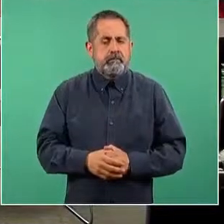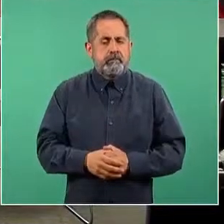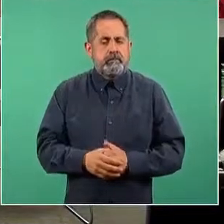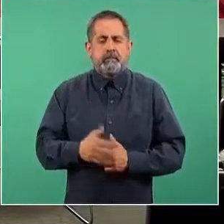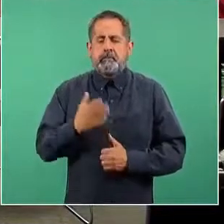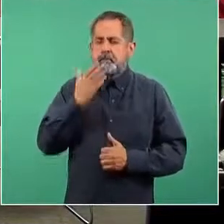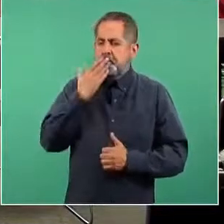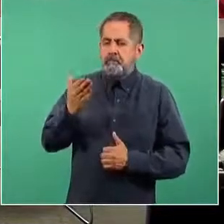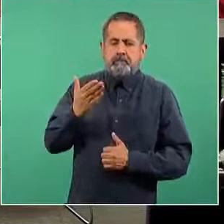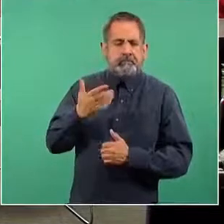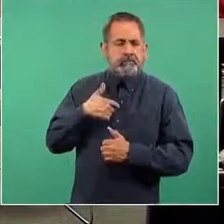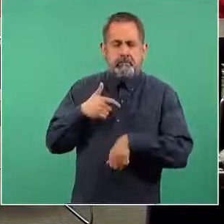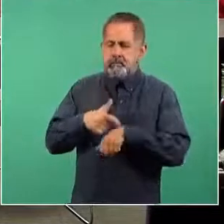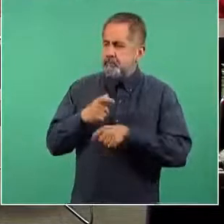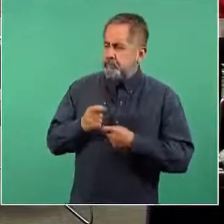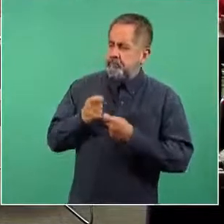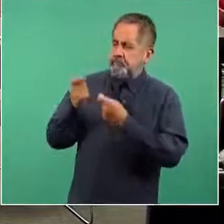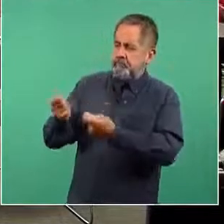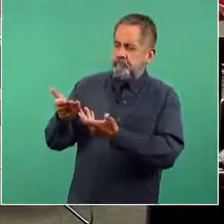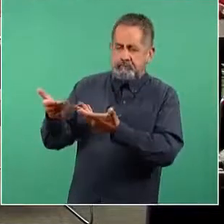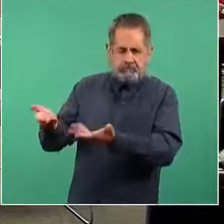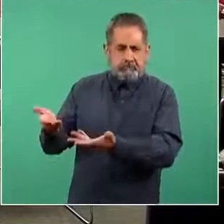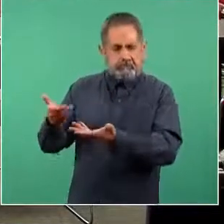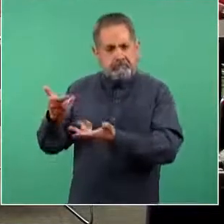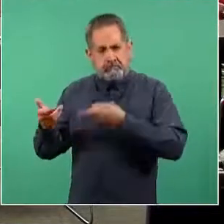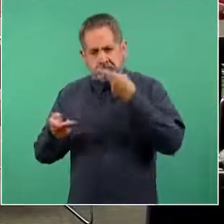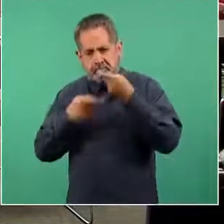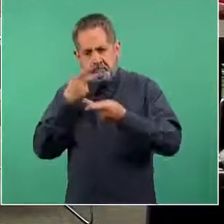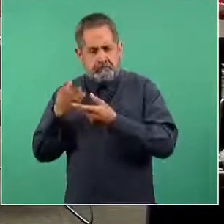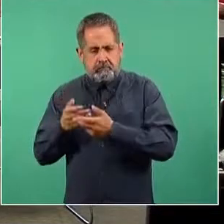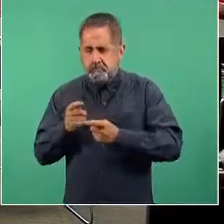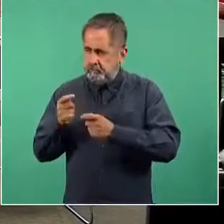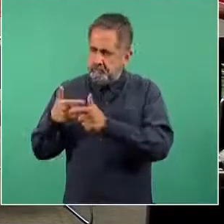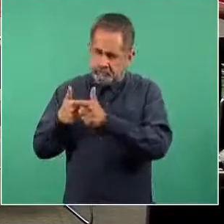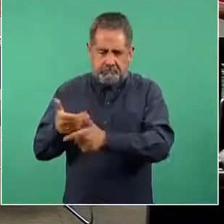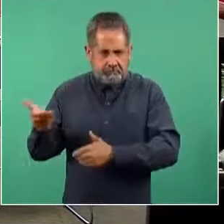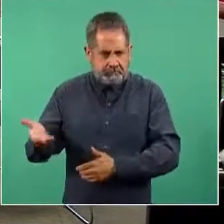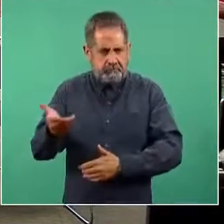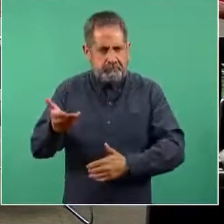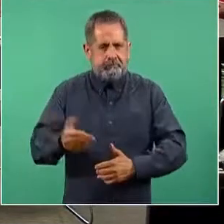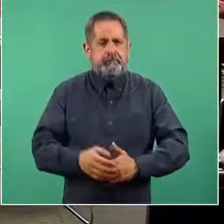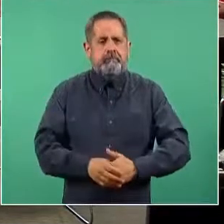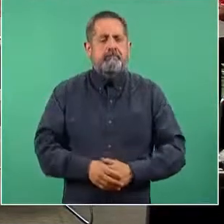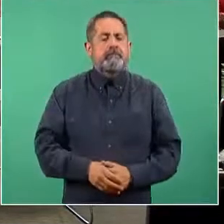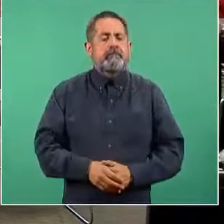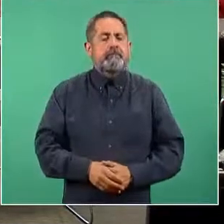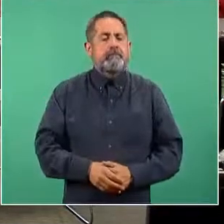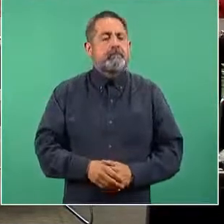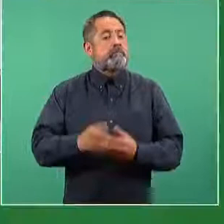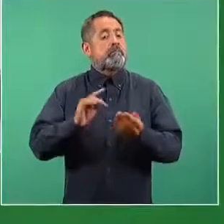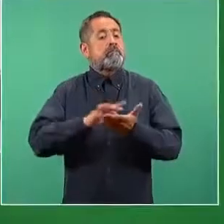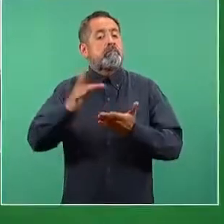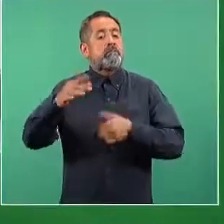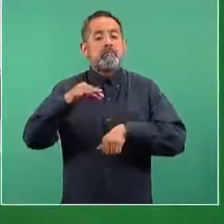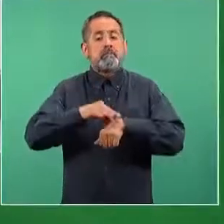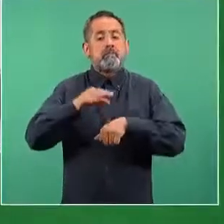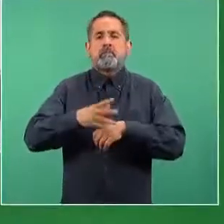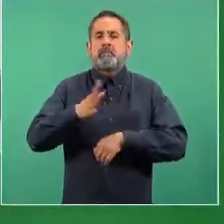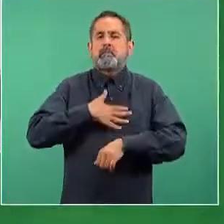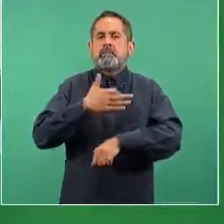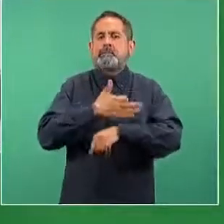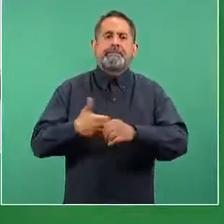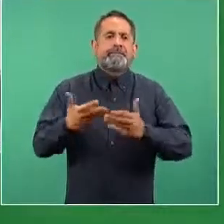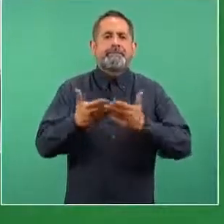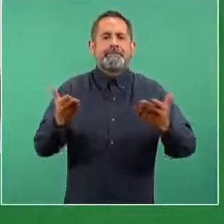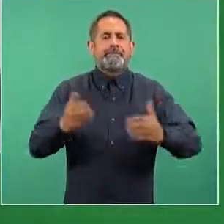darle el tiempo al maestro Góngora Ramírez. Por favor, adelante. Muchas gracias, doctor. Muy buenas